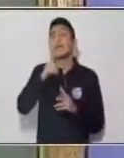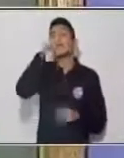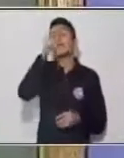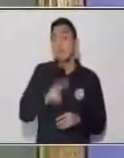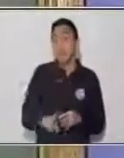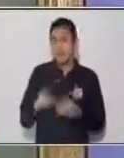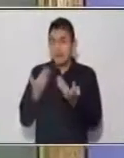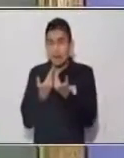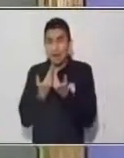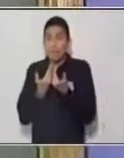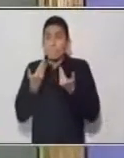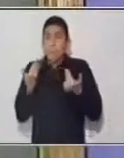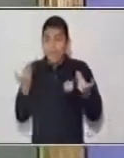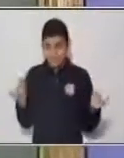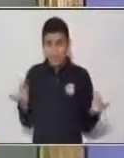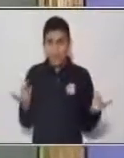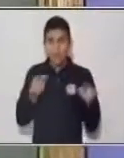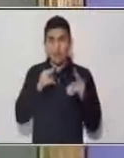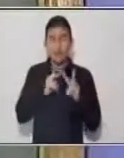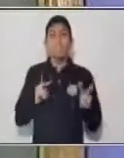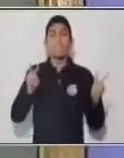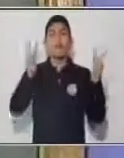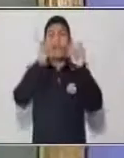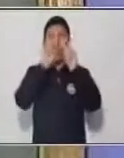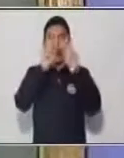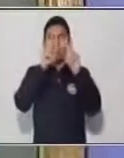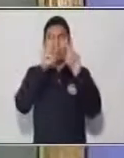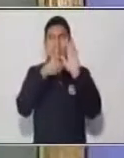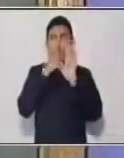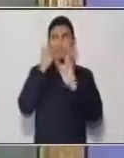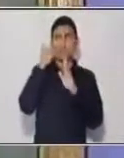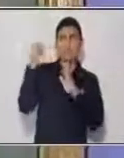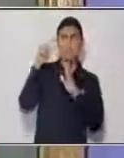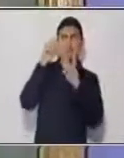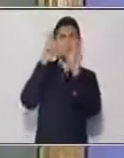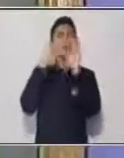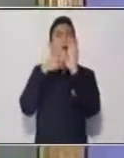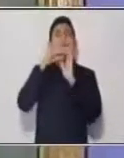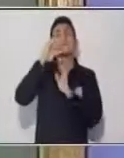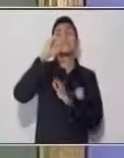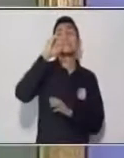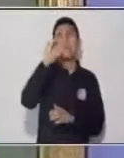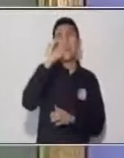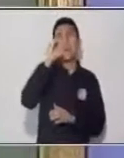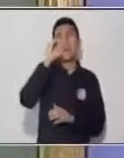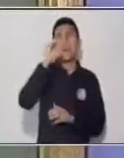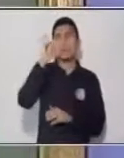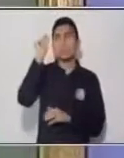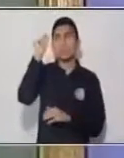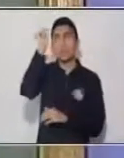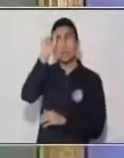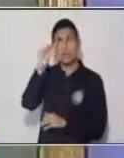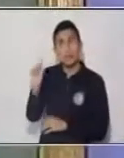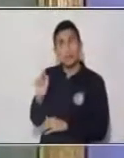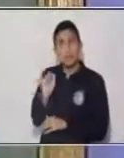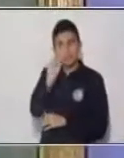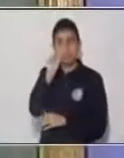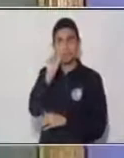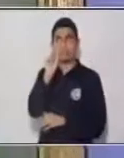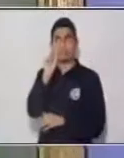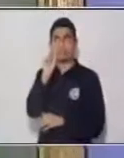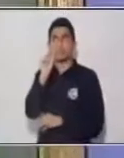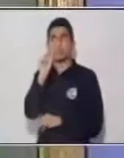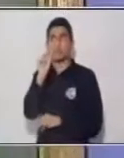Apartemos el valor, el número, en este caso es 0, por la integral